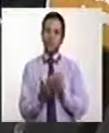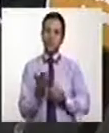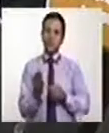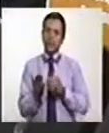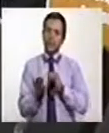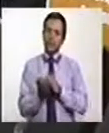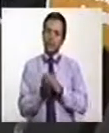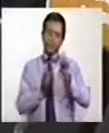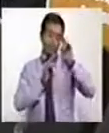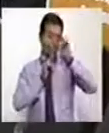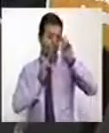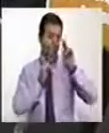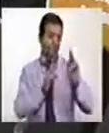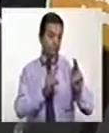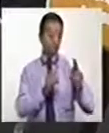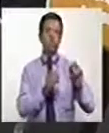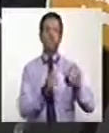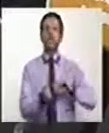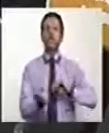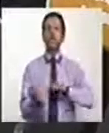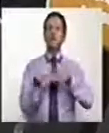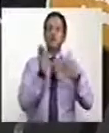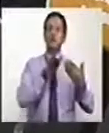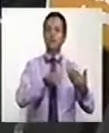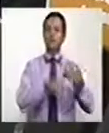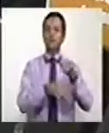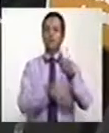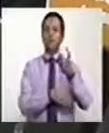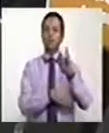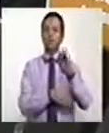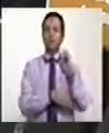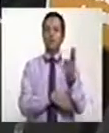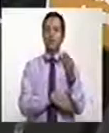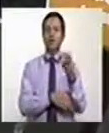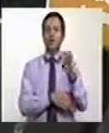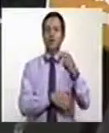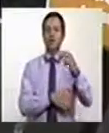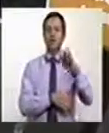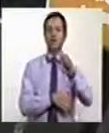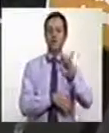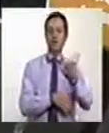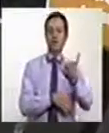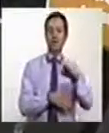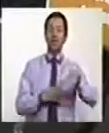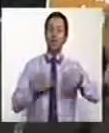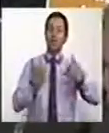homenaje al doctor Fabio Echeverry y que podamos escuchar al senador Iván Duque.